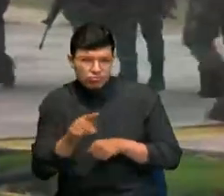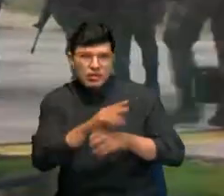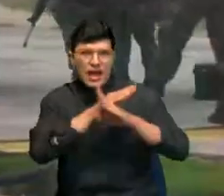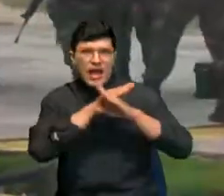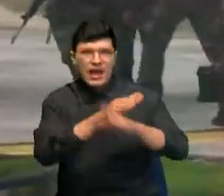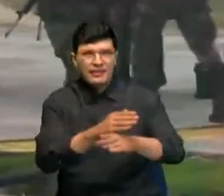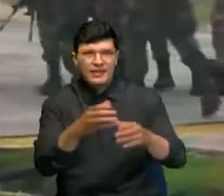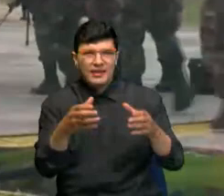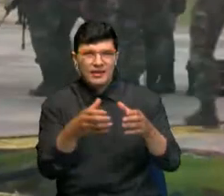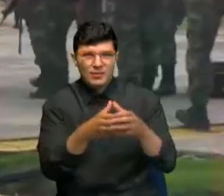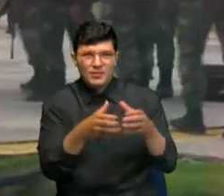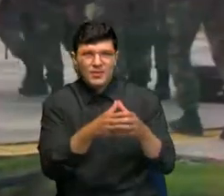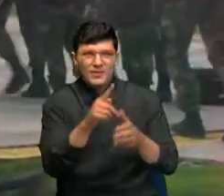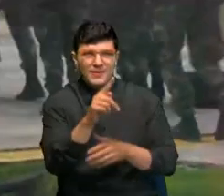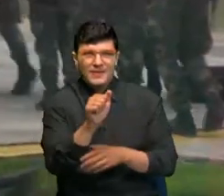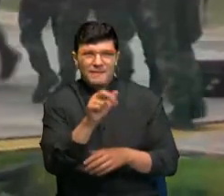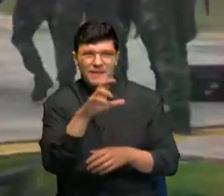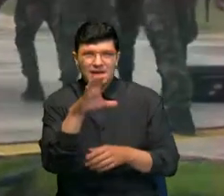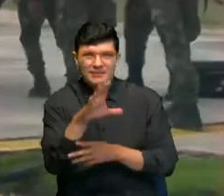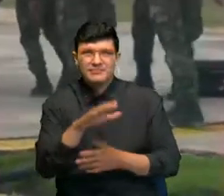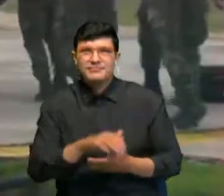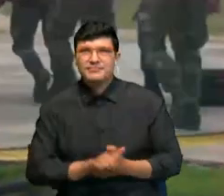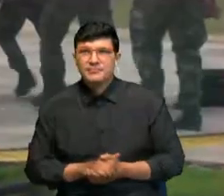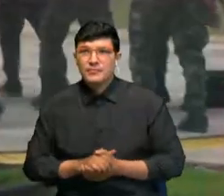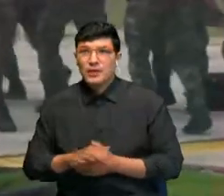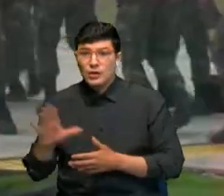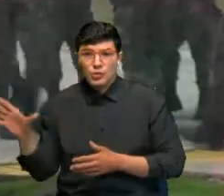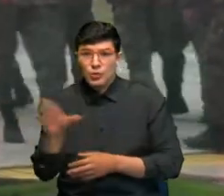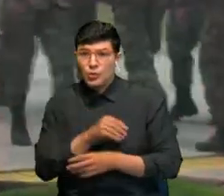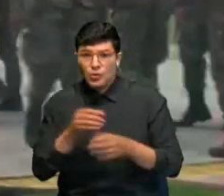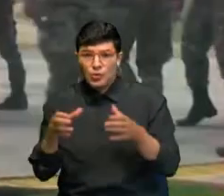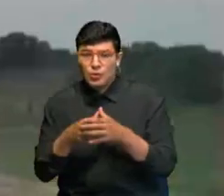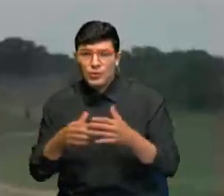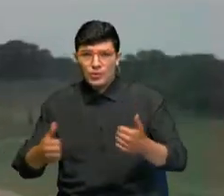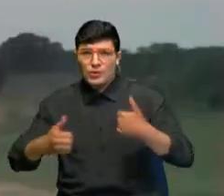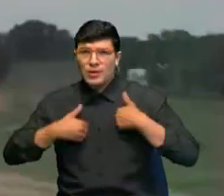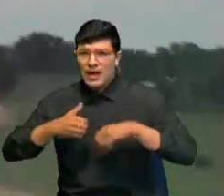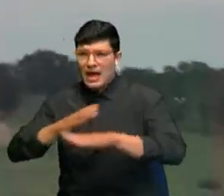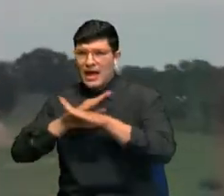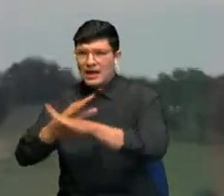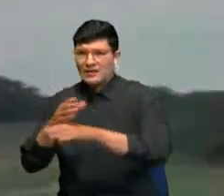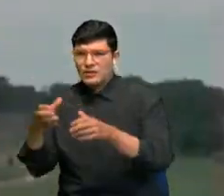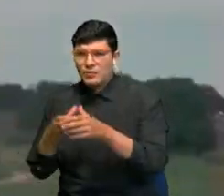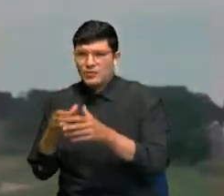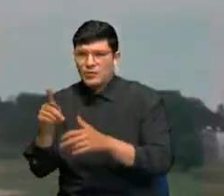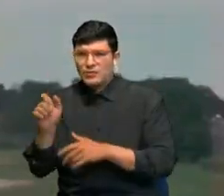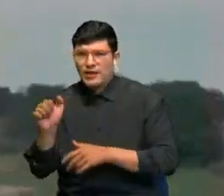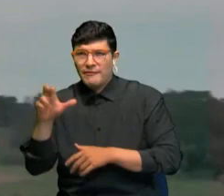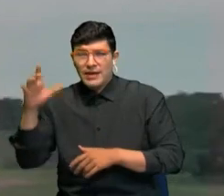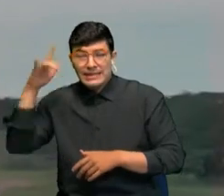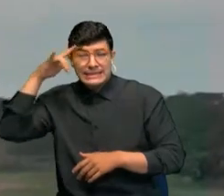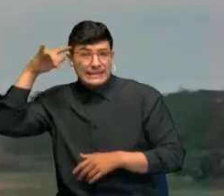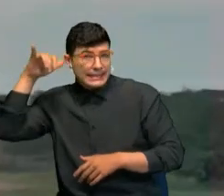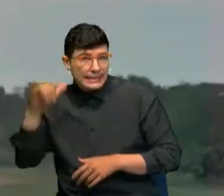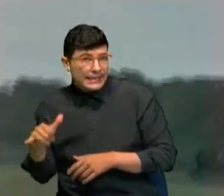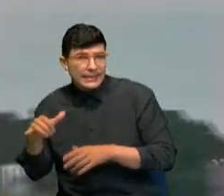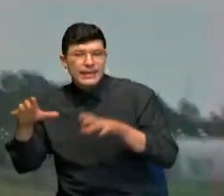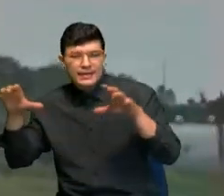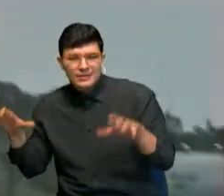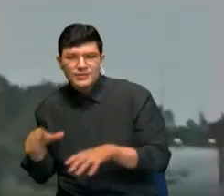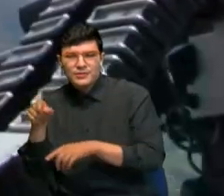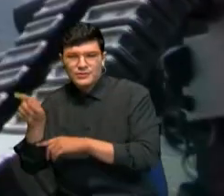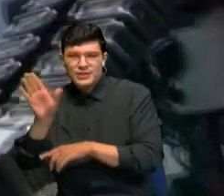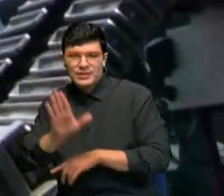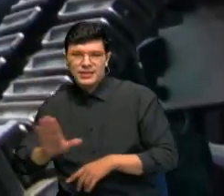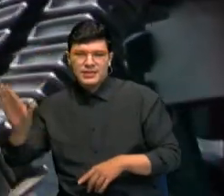una fuerte ofensiva desplegará a todo el aparato militar en la región contra las disidencias de las farc que se creen que delinquen en norte de